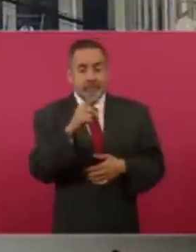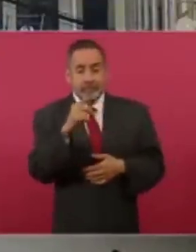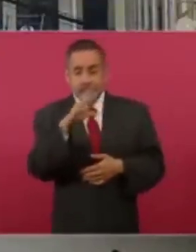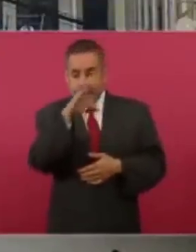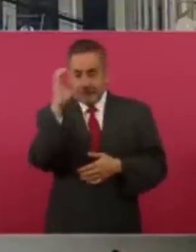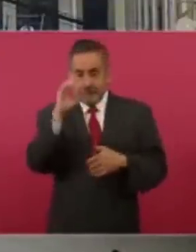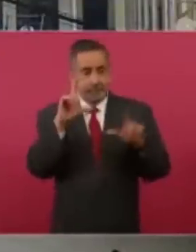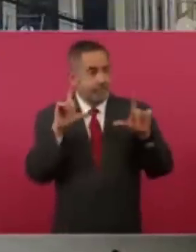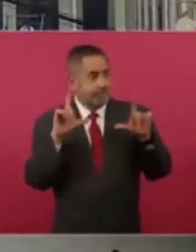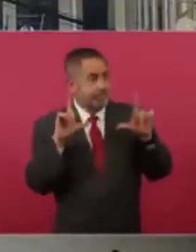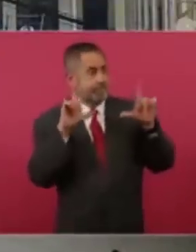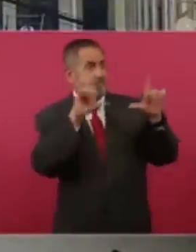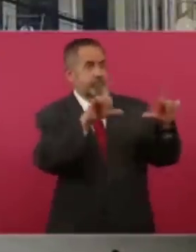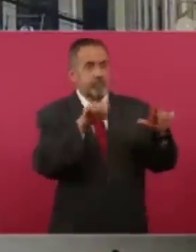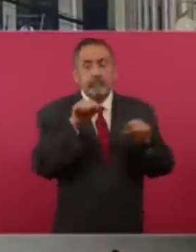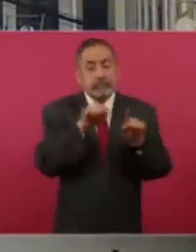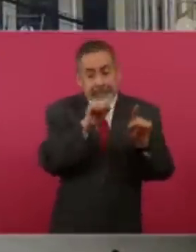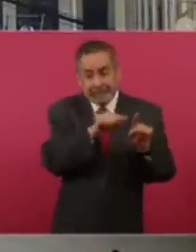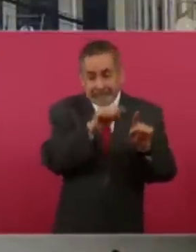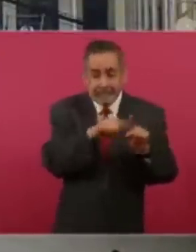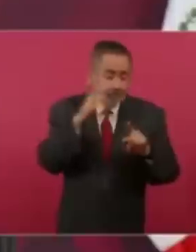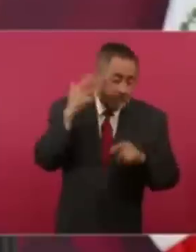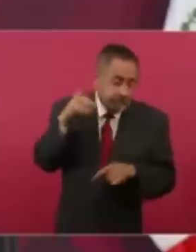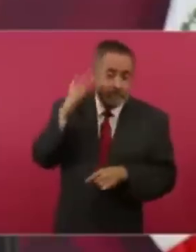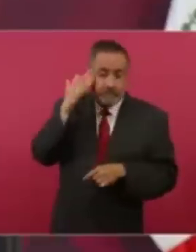estaba en Los Pinos cuando Fox.